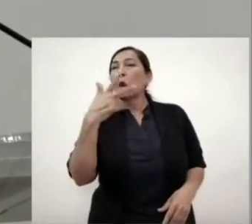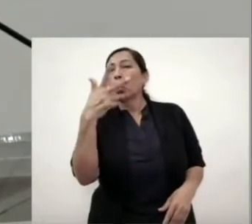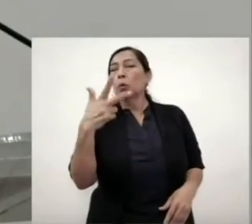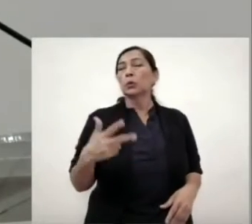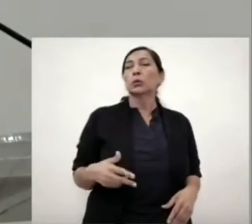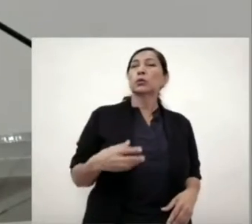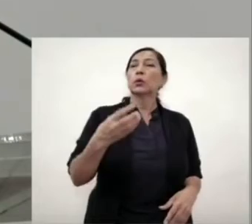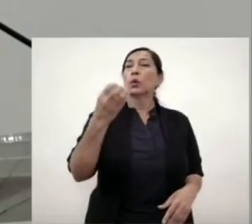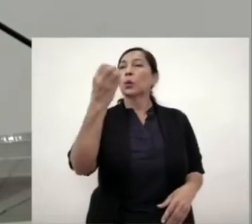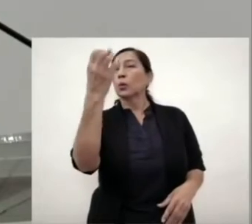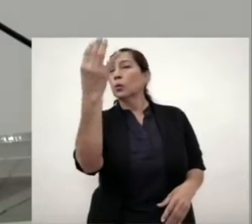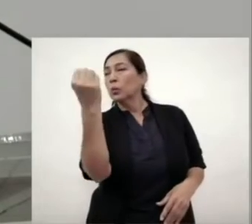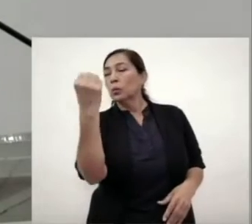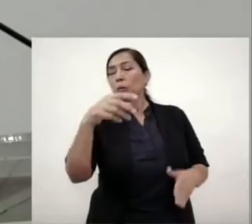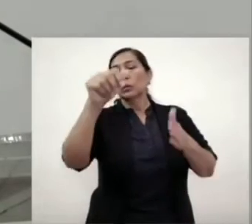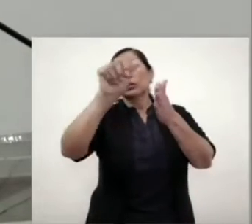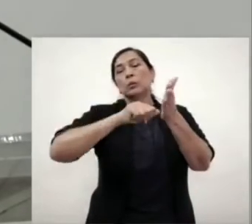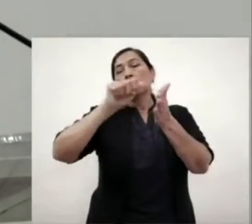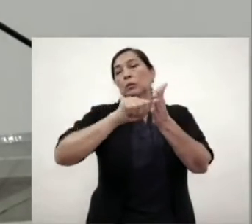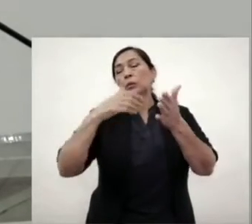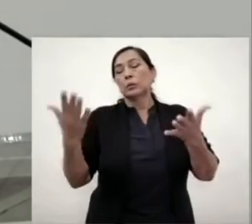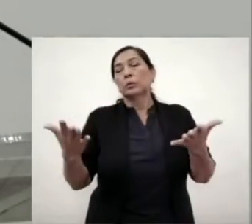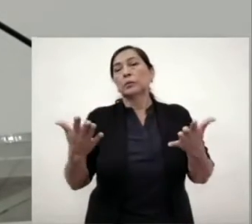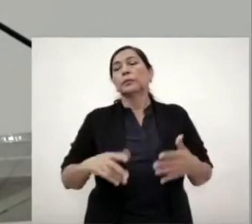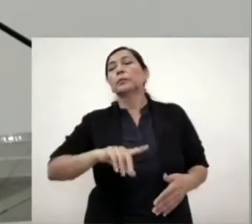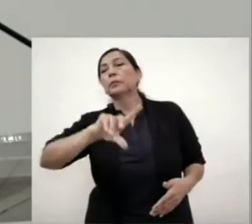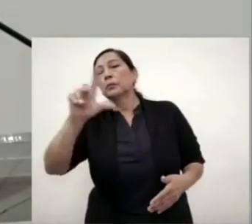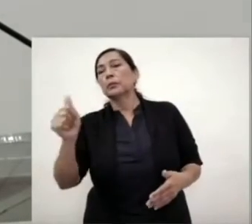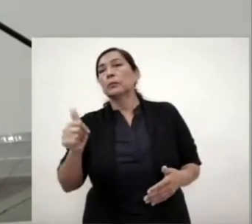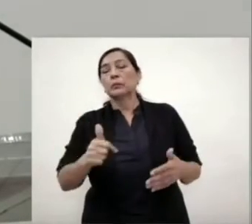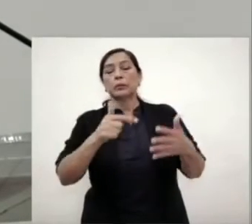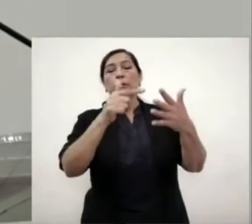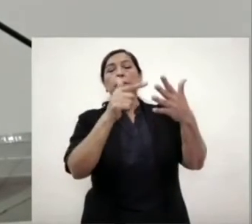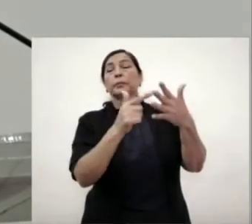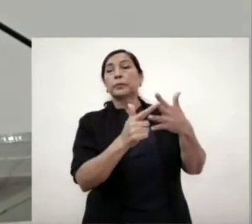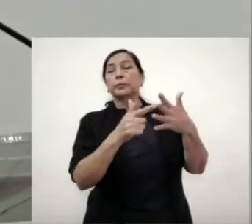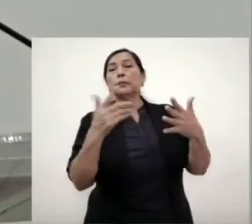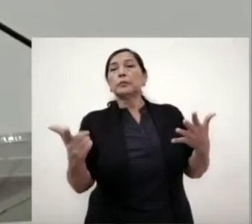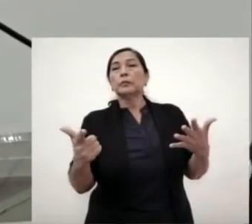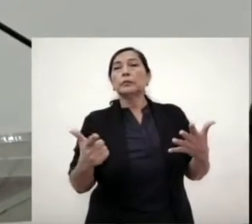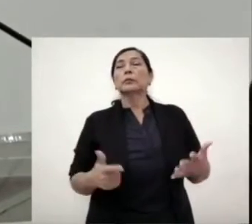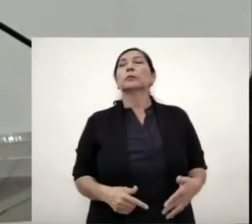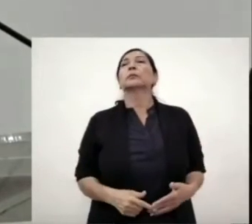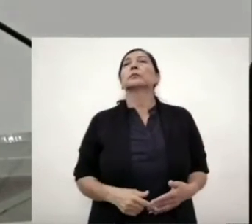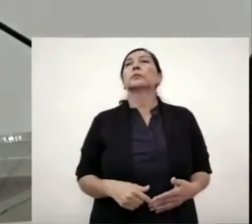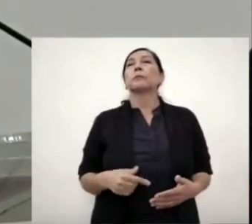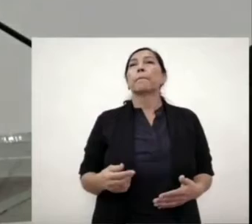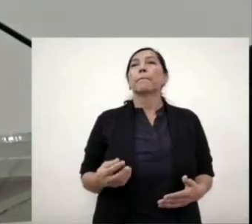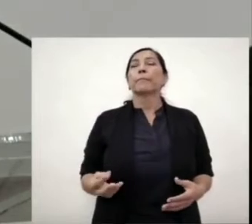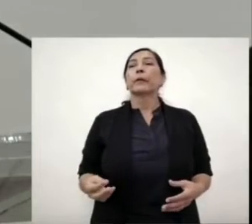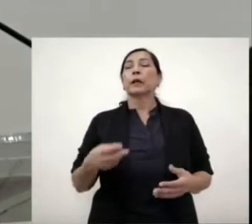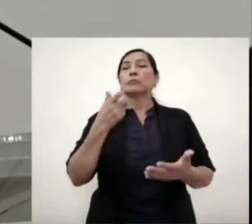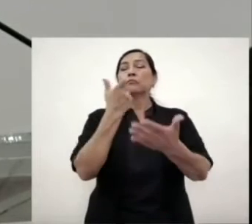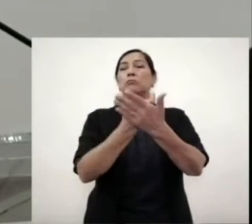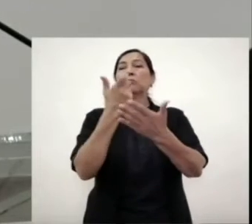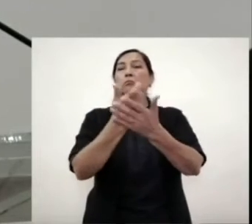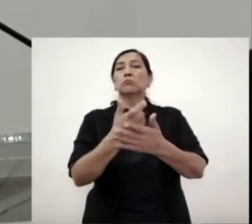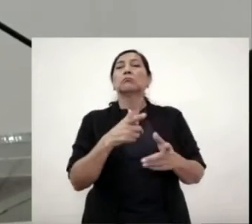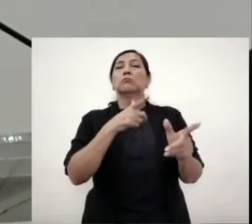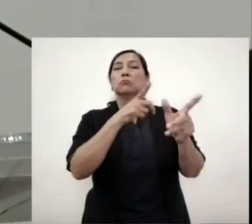son distintos tipos de capacitaciones. Luego viene equipamiento, que es la compra de